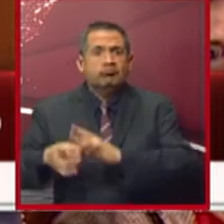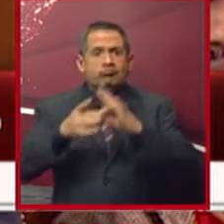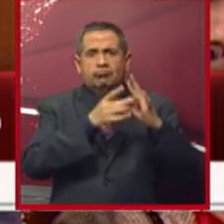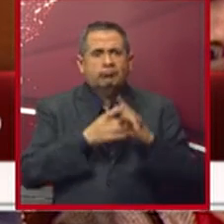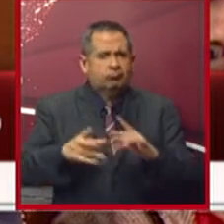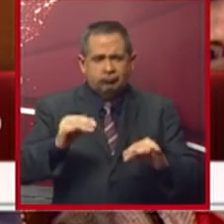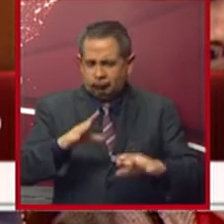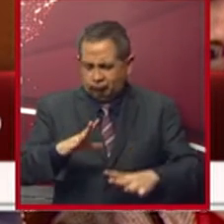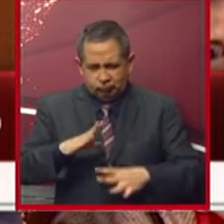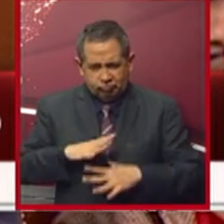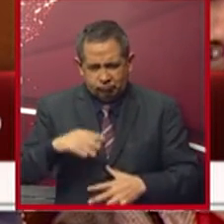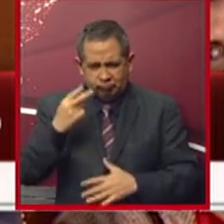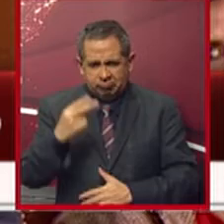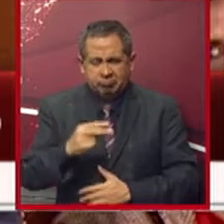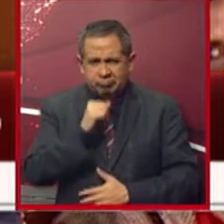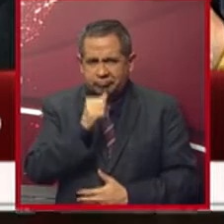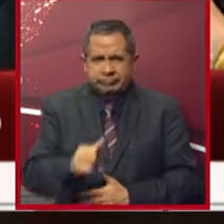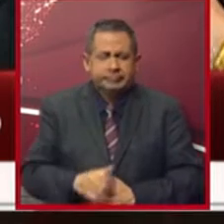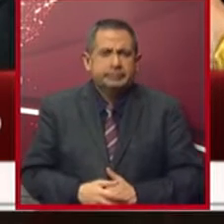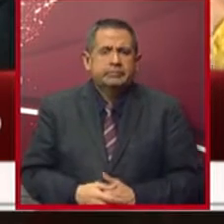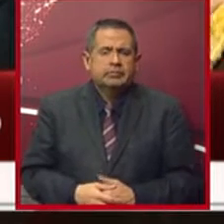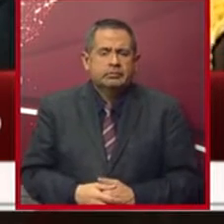régimen constitucional mexicano.